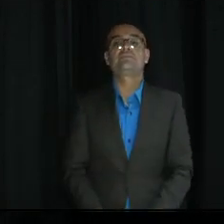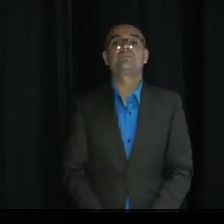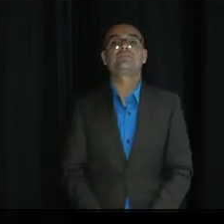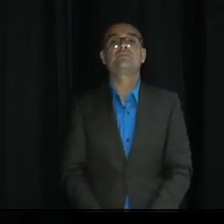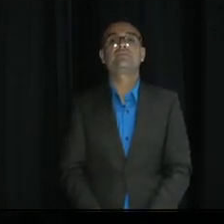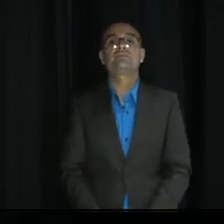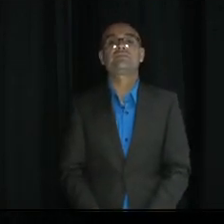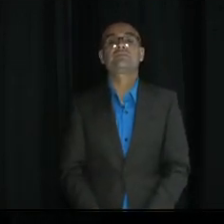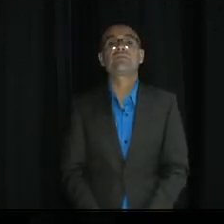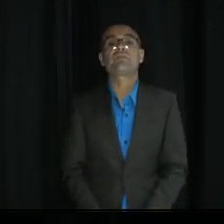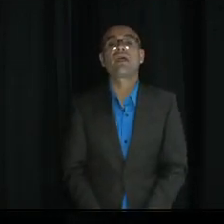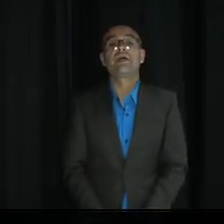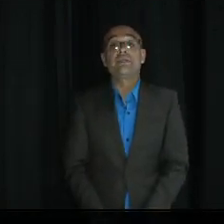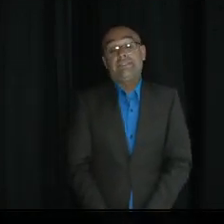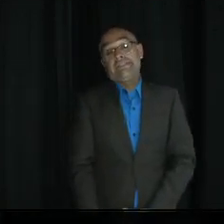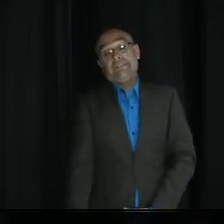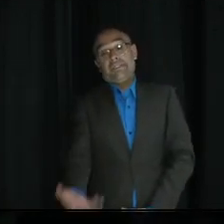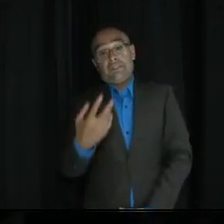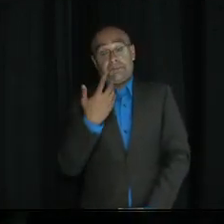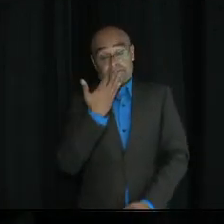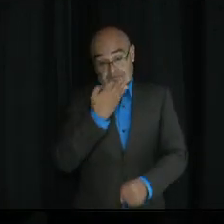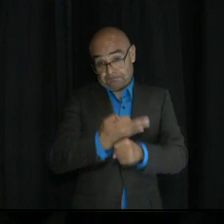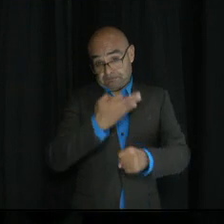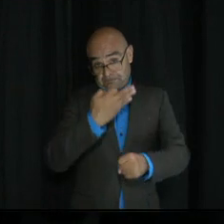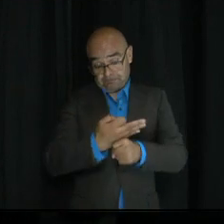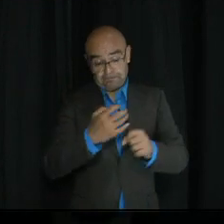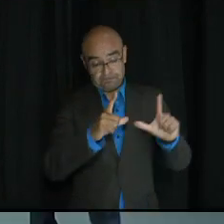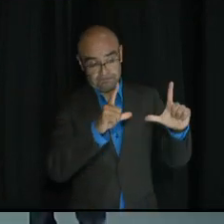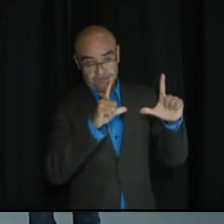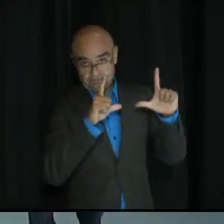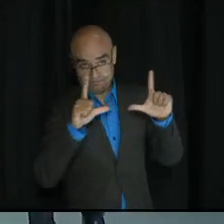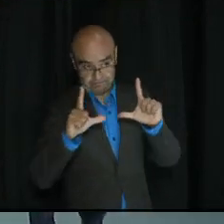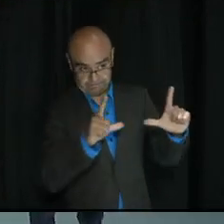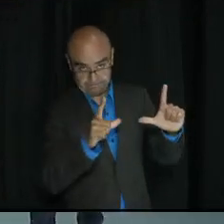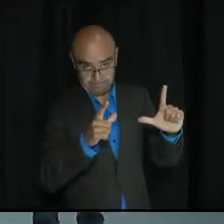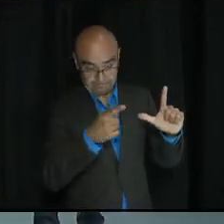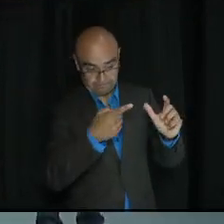Bueno, aquí más que nada hay muchos